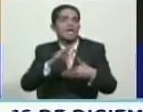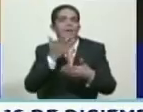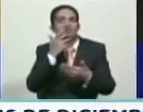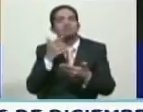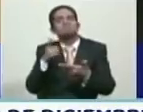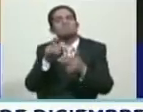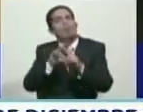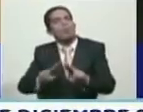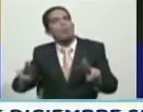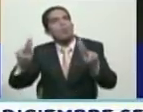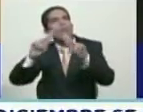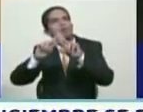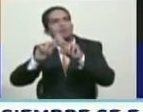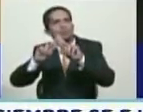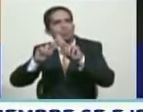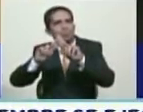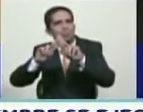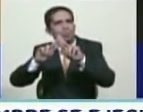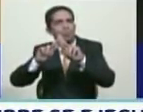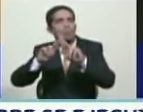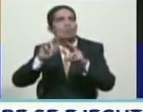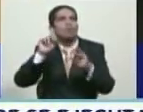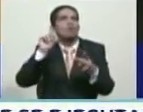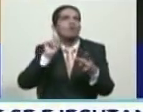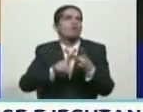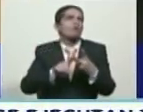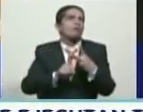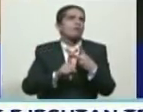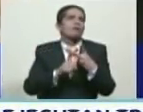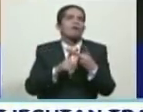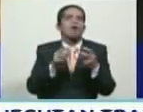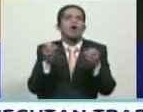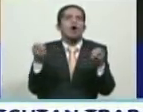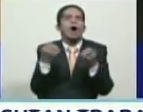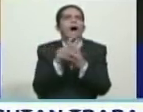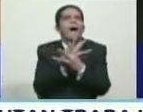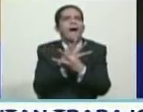ya sea a las Naciones Unidas, a la OEA,